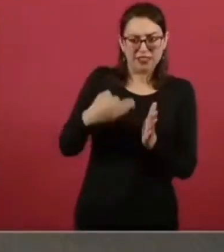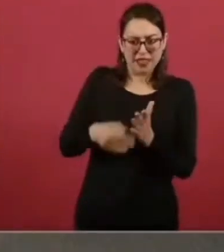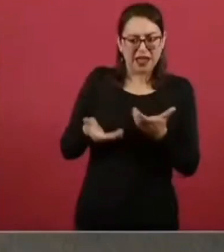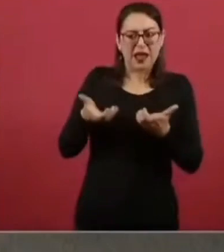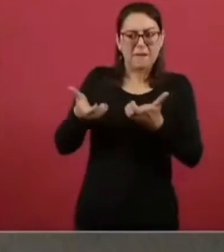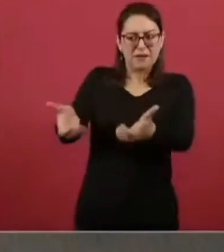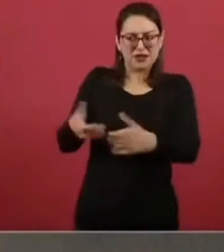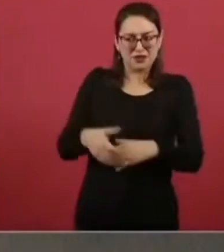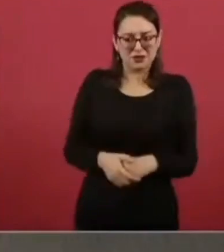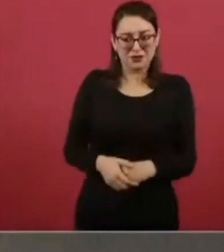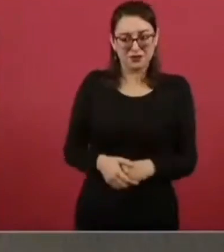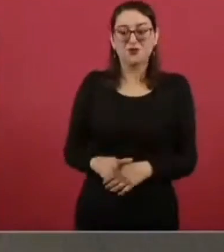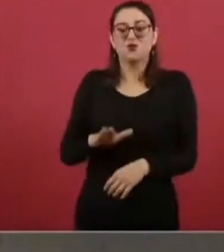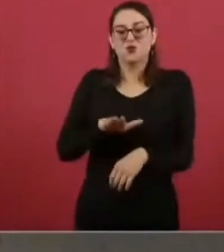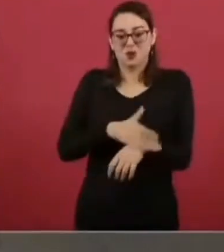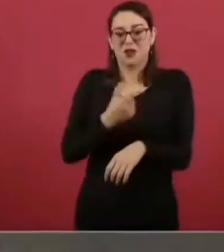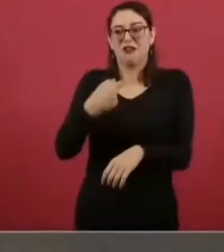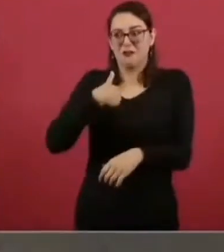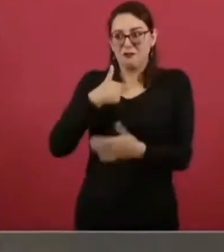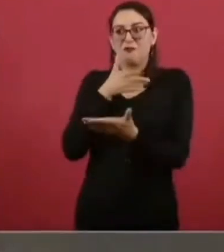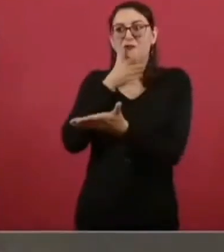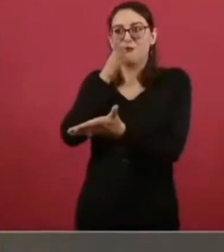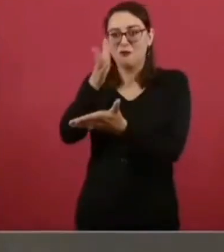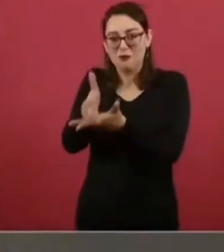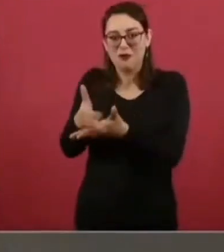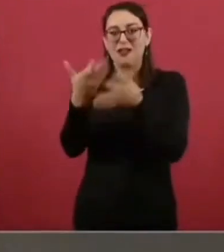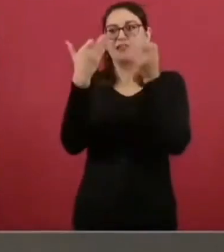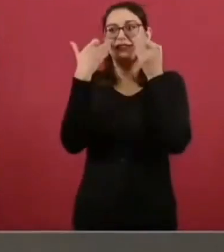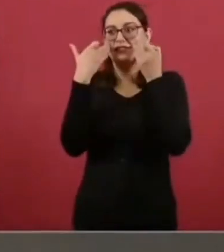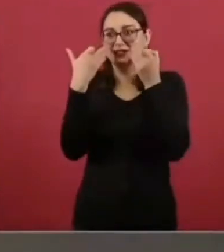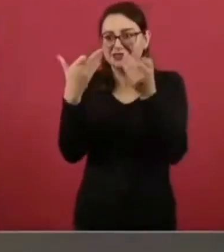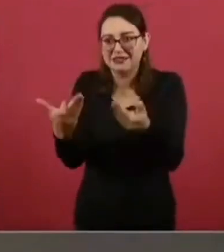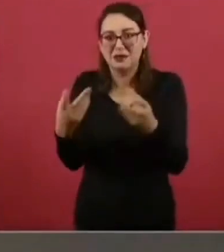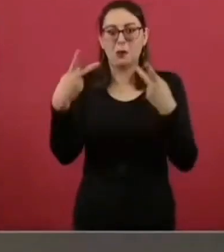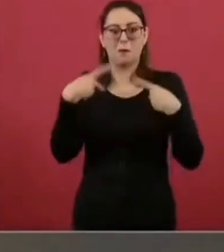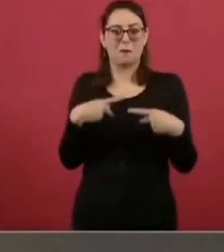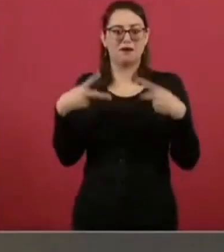y hacer muchísima labor